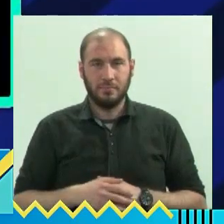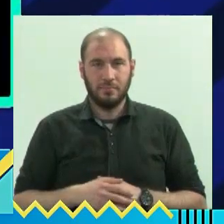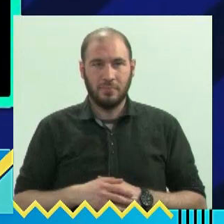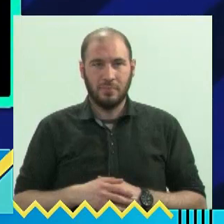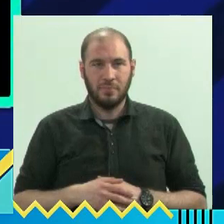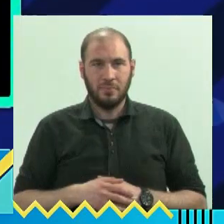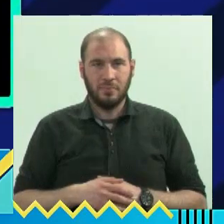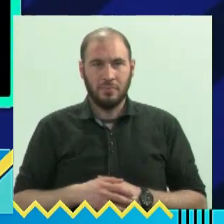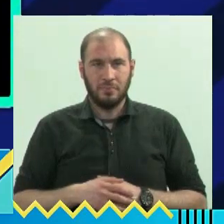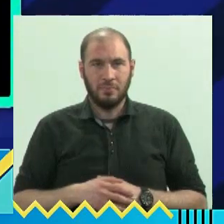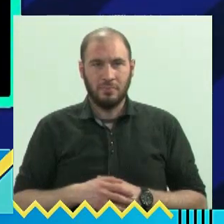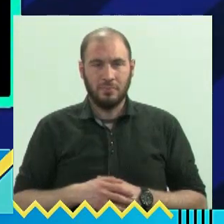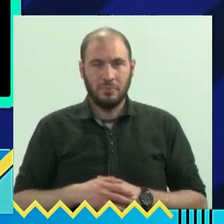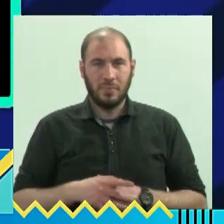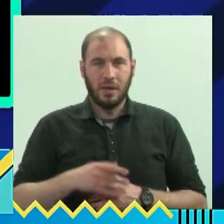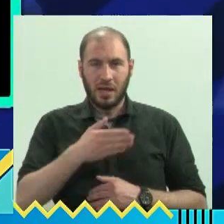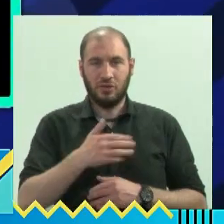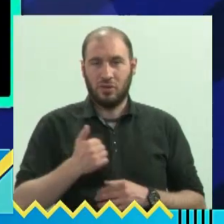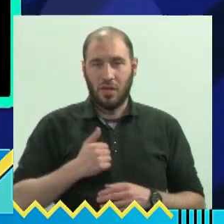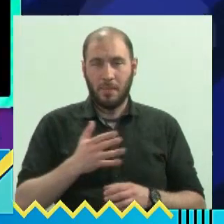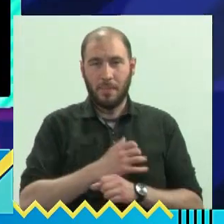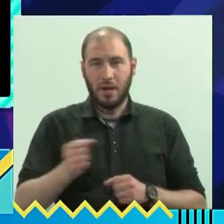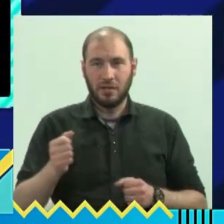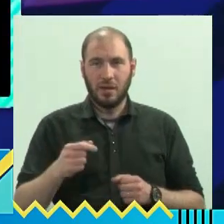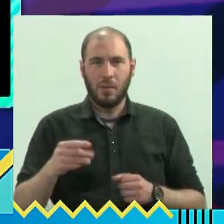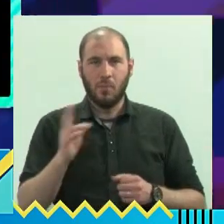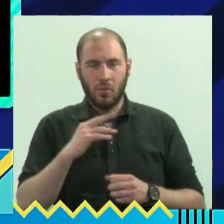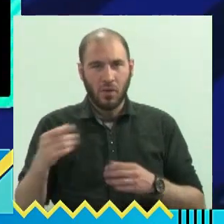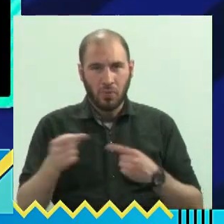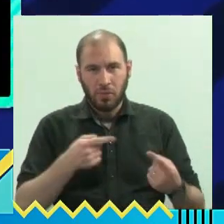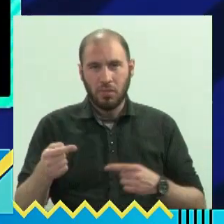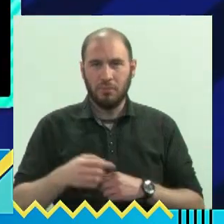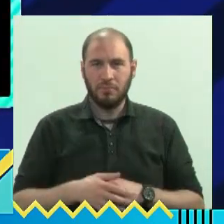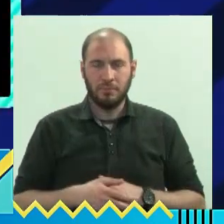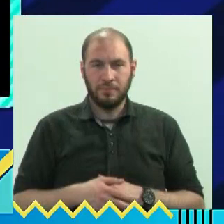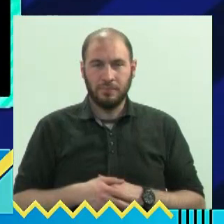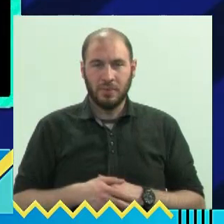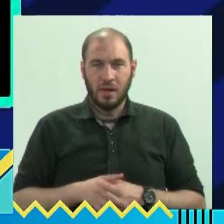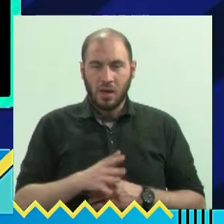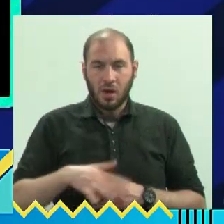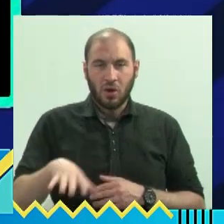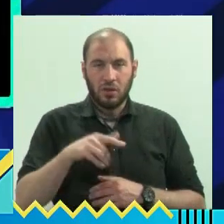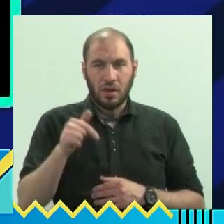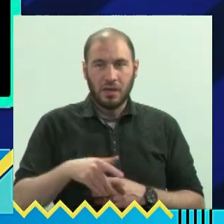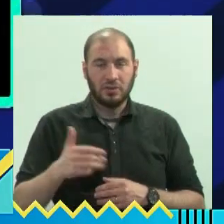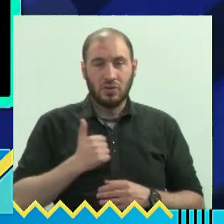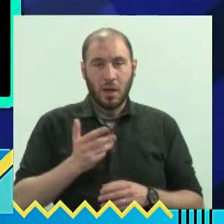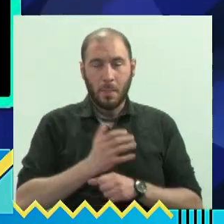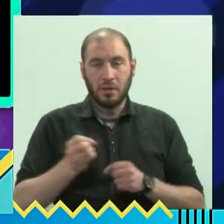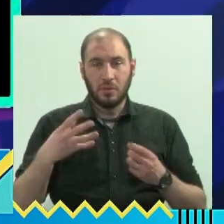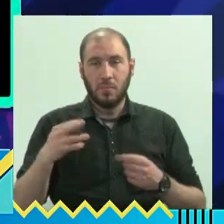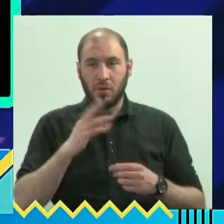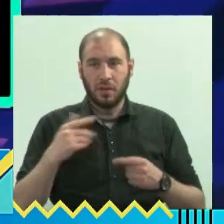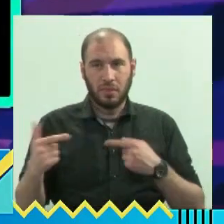Incluso él mata a un gendarme que disputan a una mujer, y en ese contexto matar al gendarme por una disputa con una